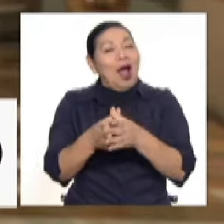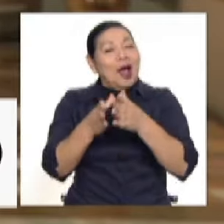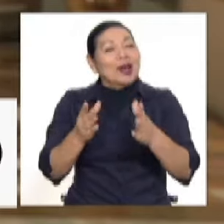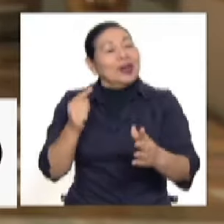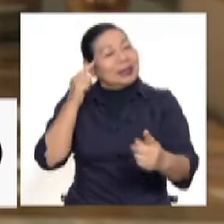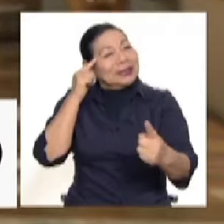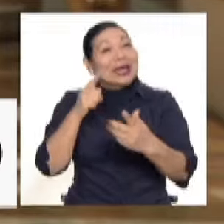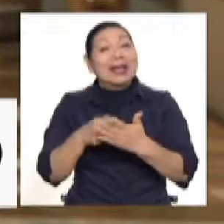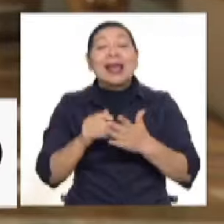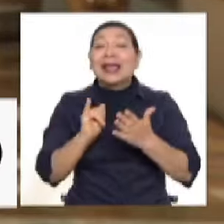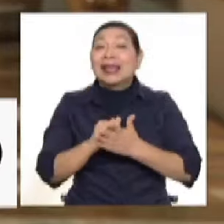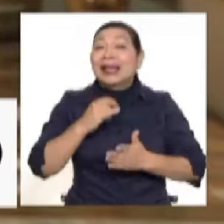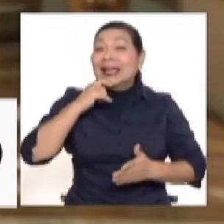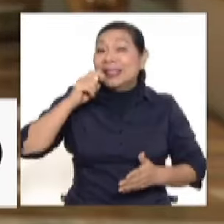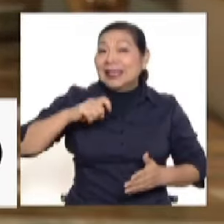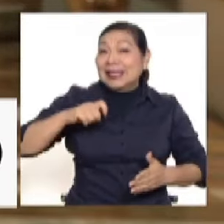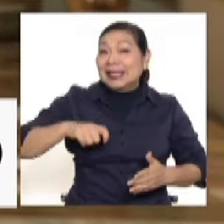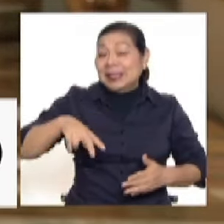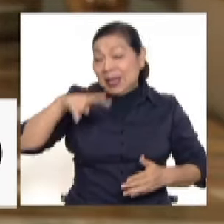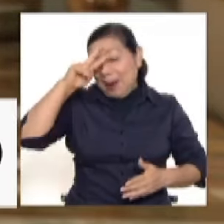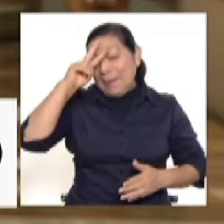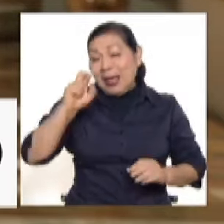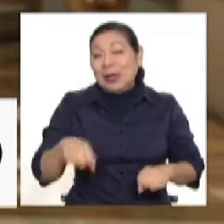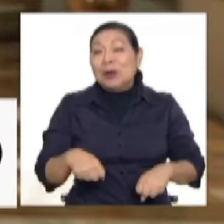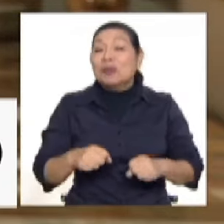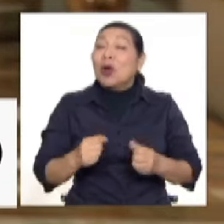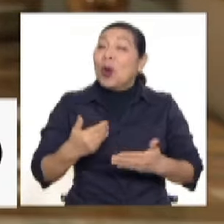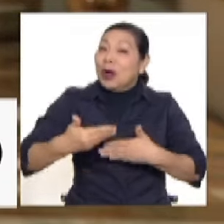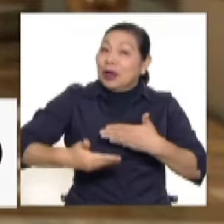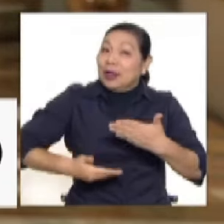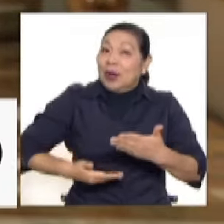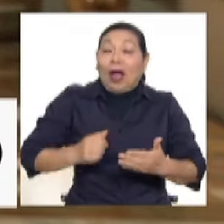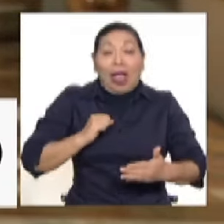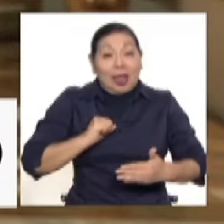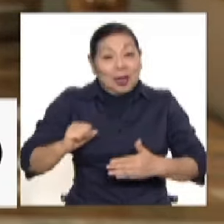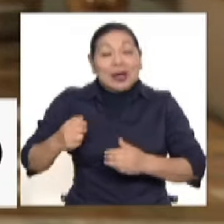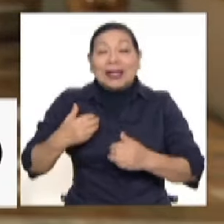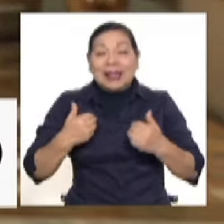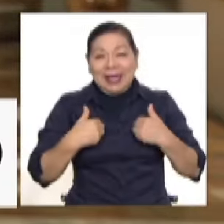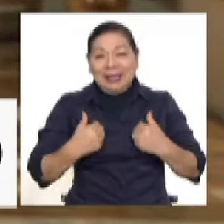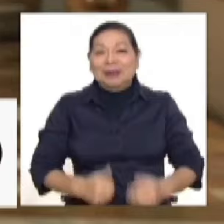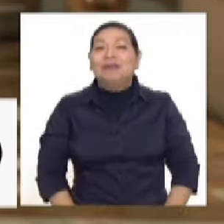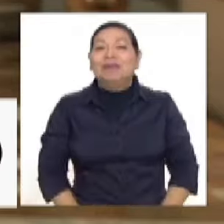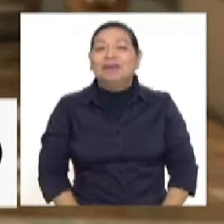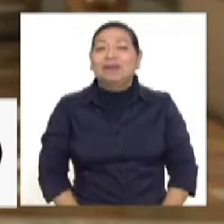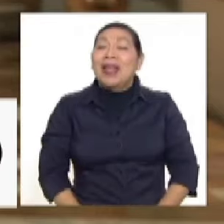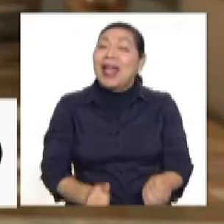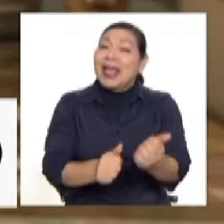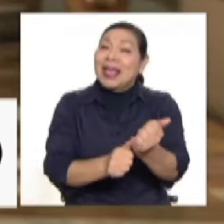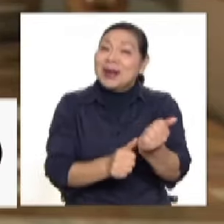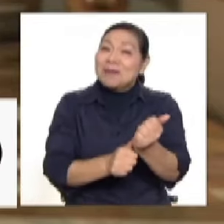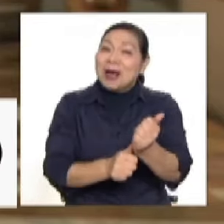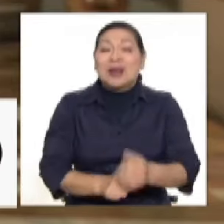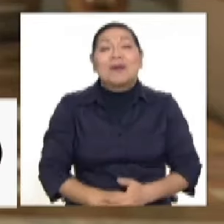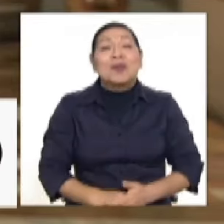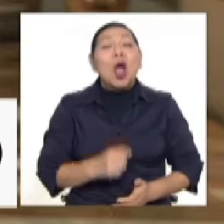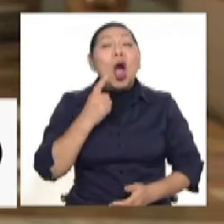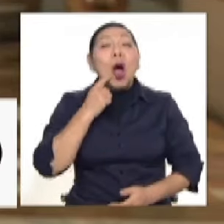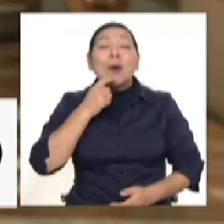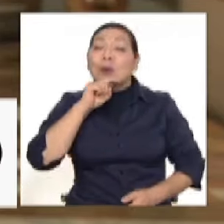grandes objetivos que necesita nuestro pueblo y que nuestros hijos merecen. Hermanas